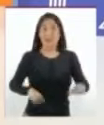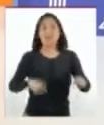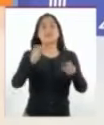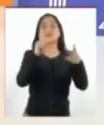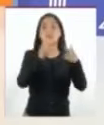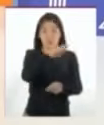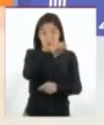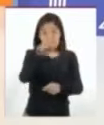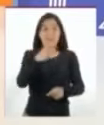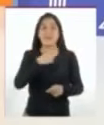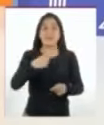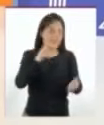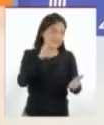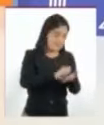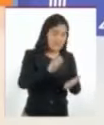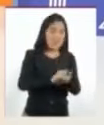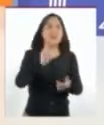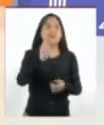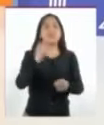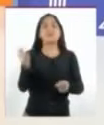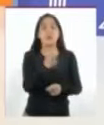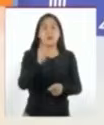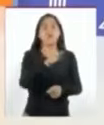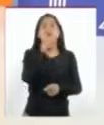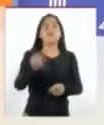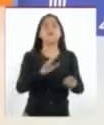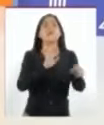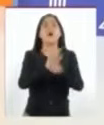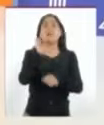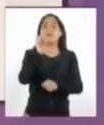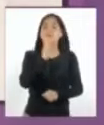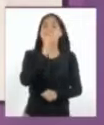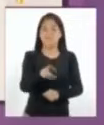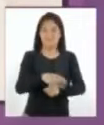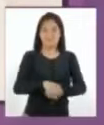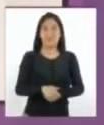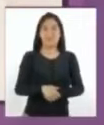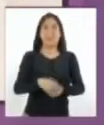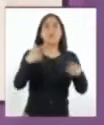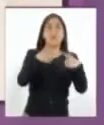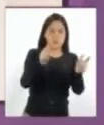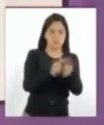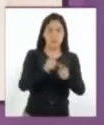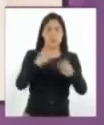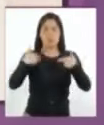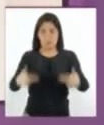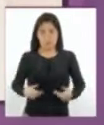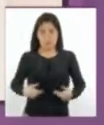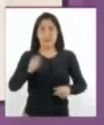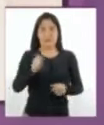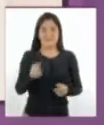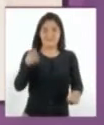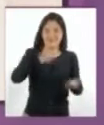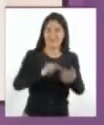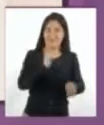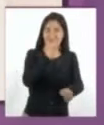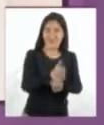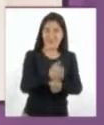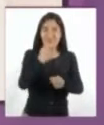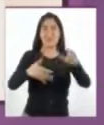favor, anoten en su cuaderno la siguiente pregunta y argumenten su respuesta. ¿Los grupos humanos que poblaron el continente